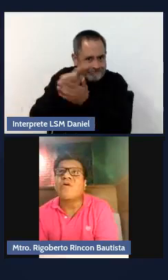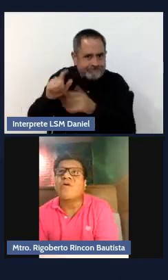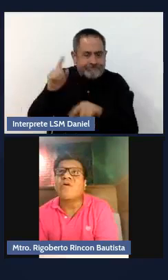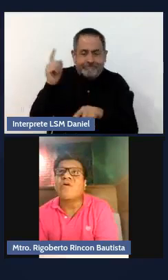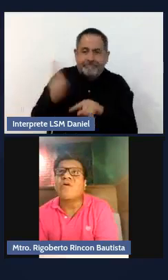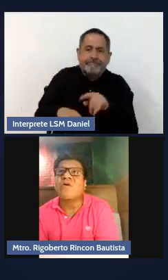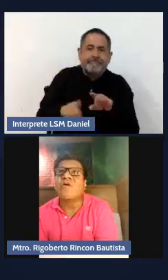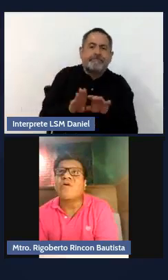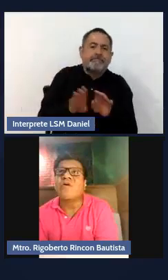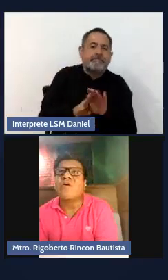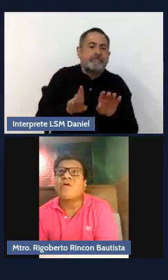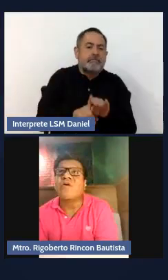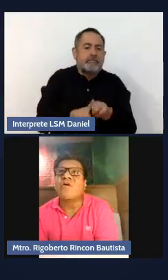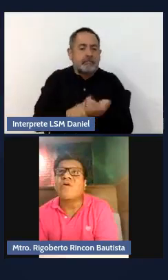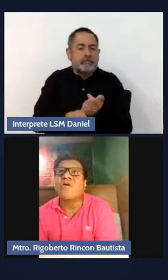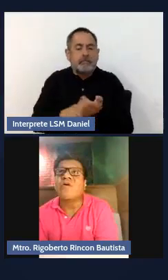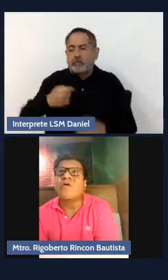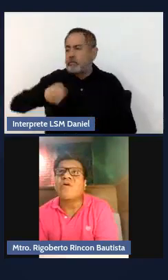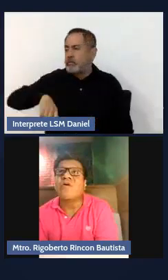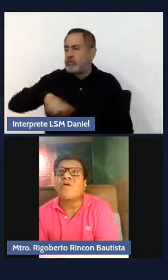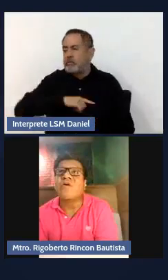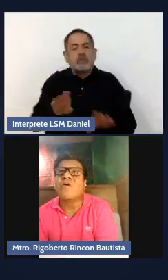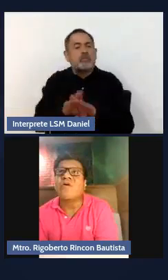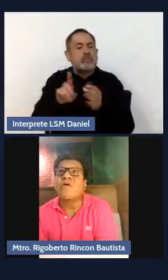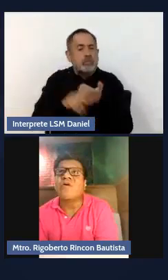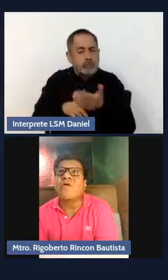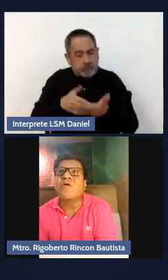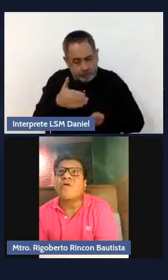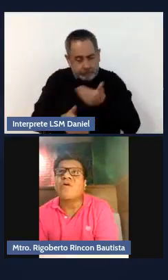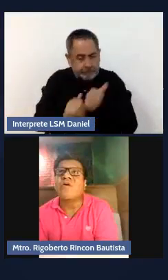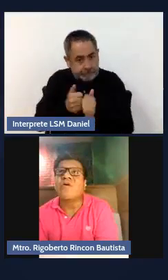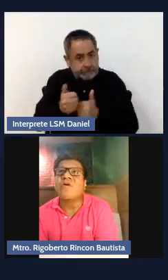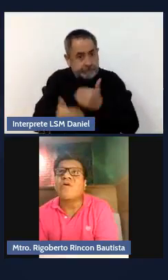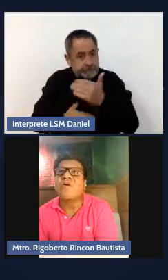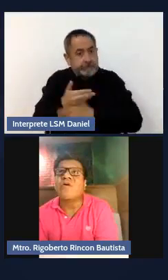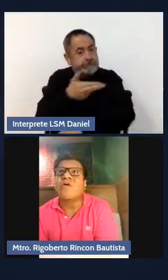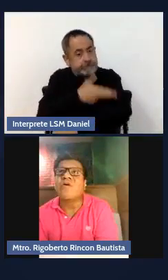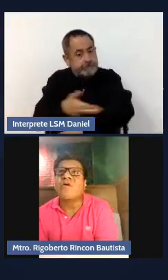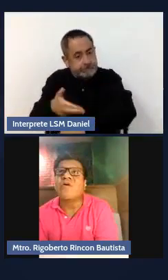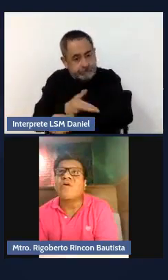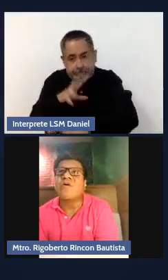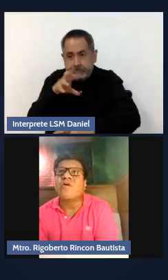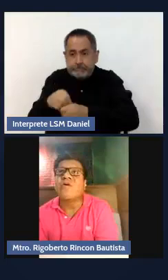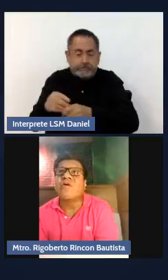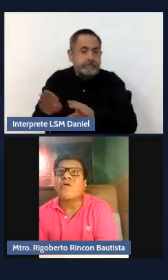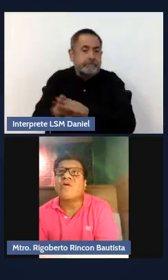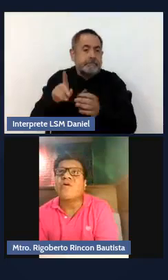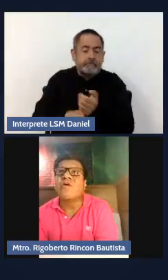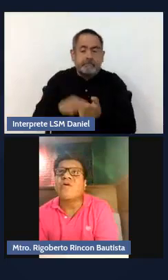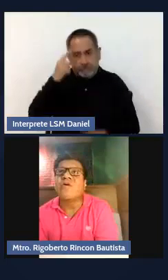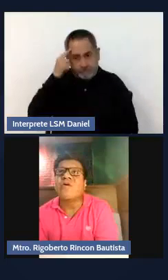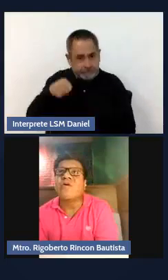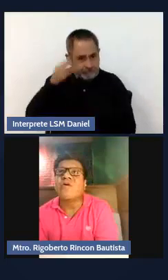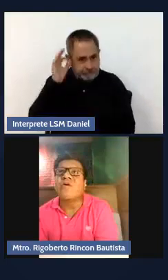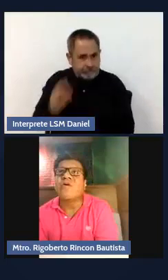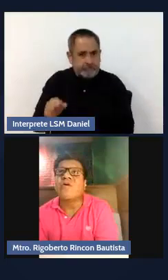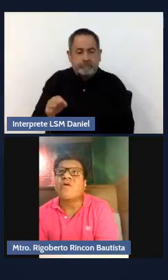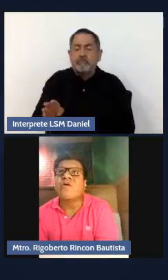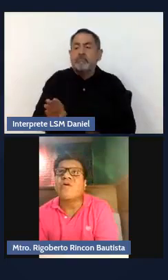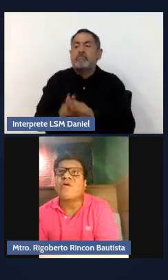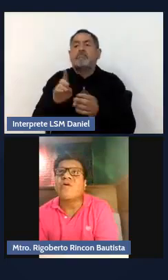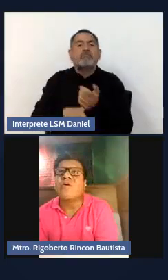nosotros observamos nuestro proceso para poder enfocarnos o para poder afrontar